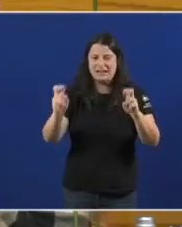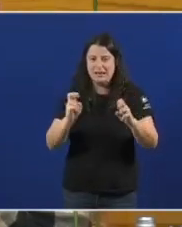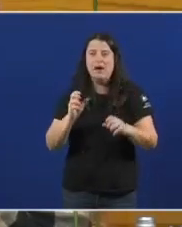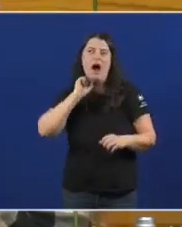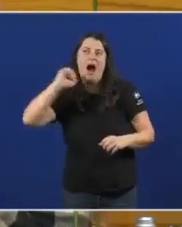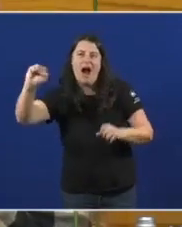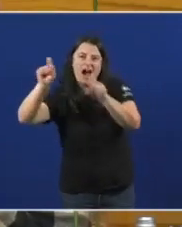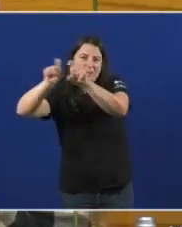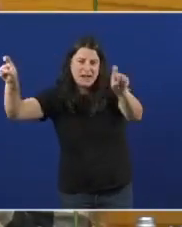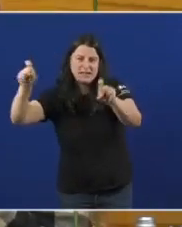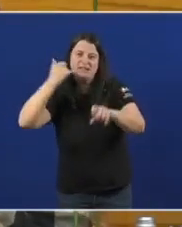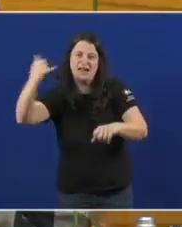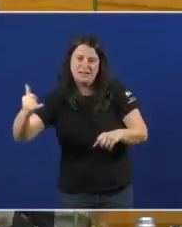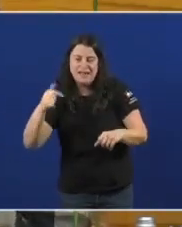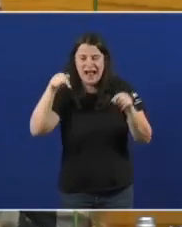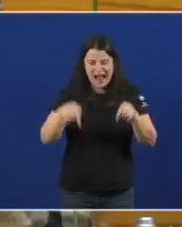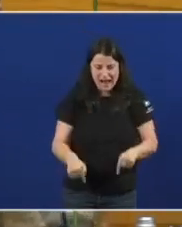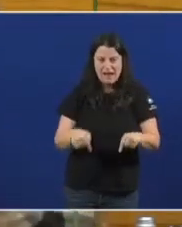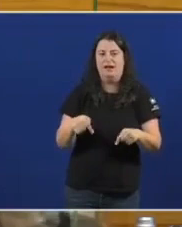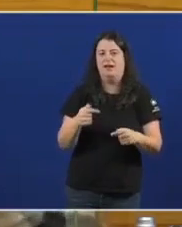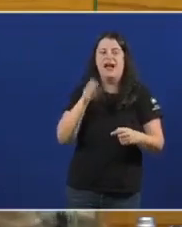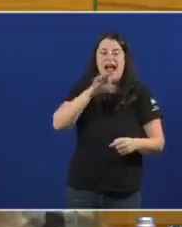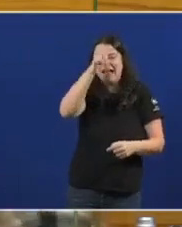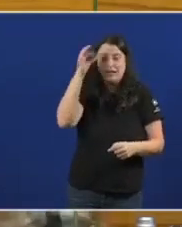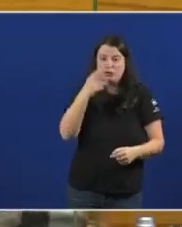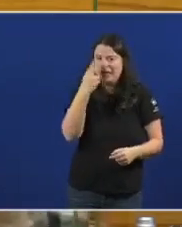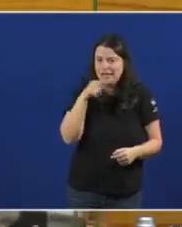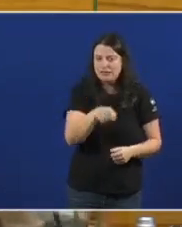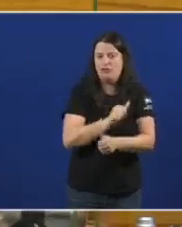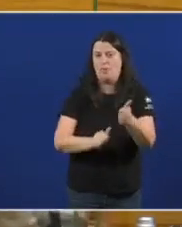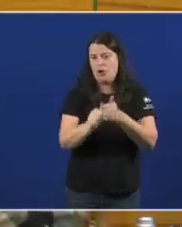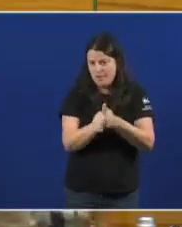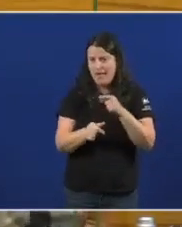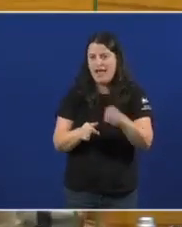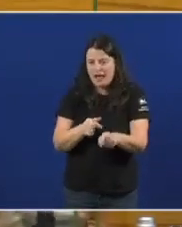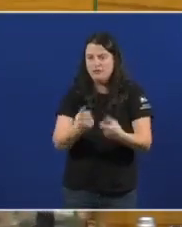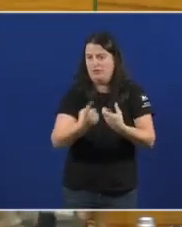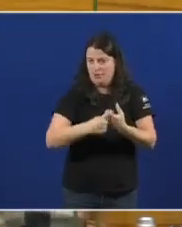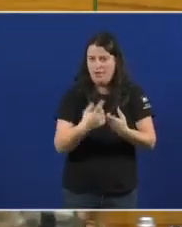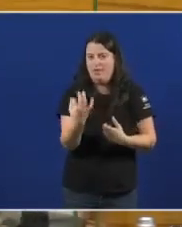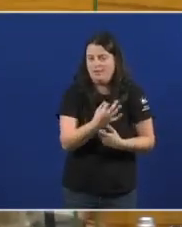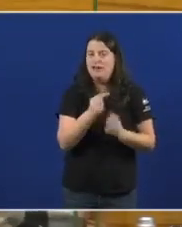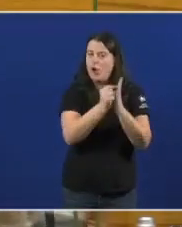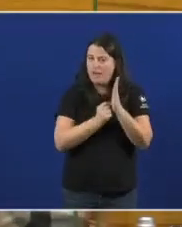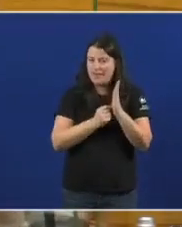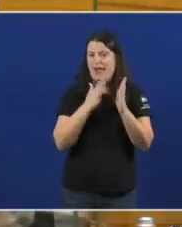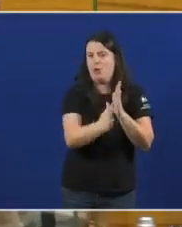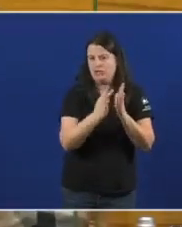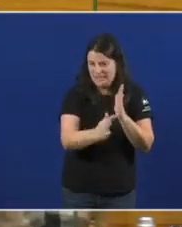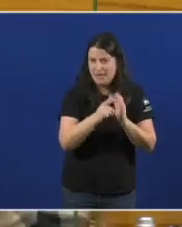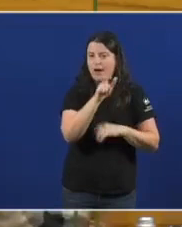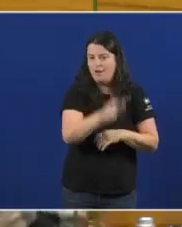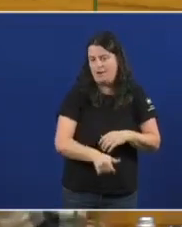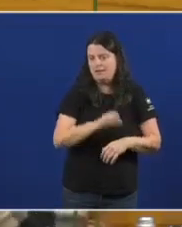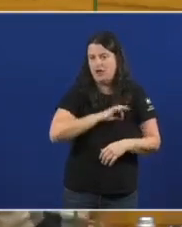lobby eléctrico, abrace os intereses dos galegos e das galegas. Esa sería unha boa medida, señor Feijóo.